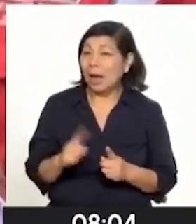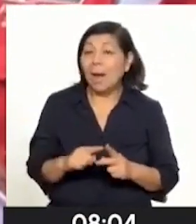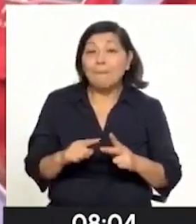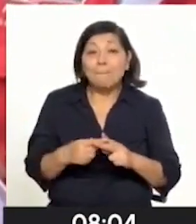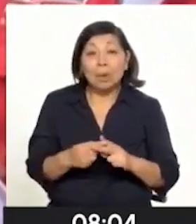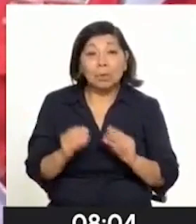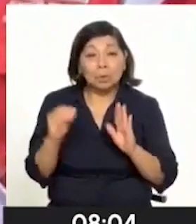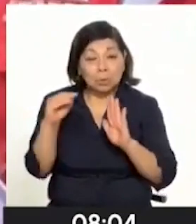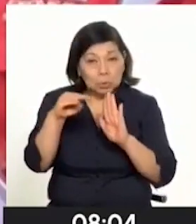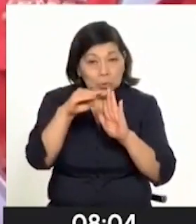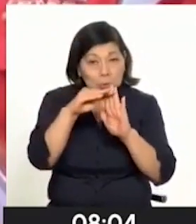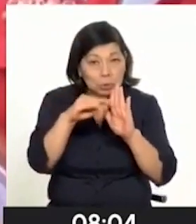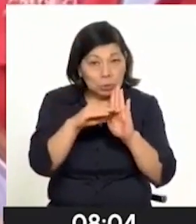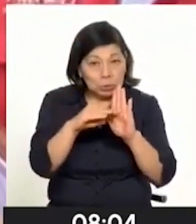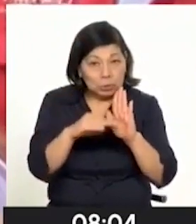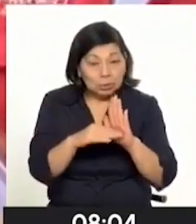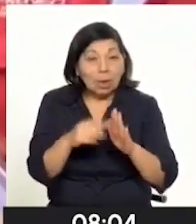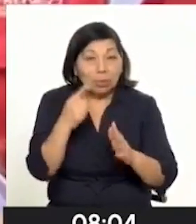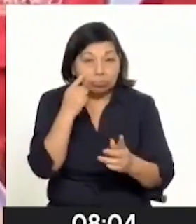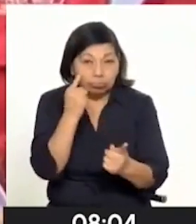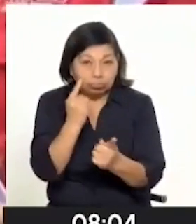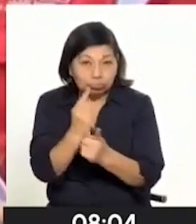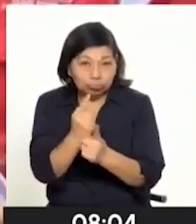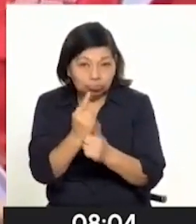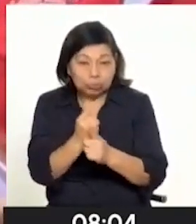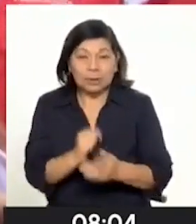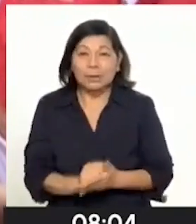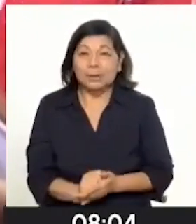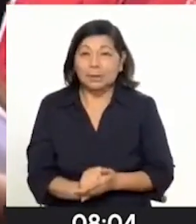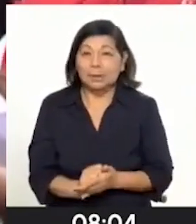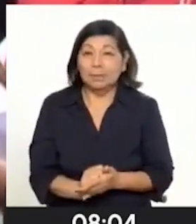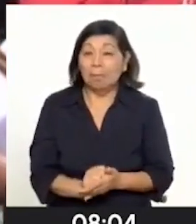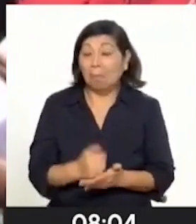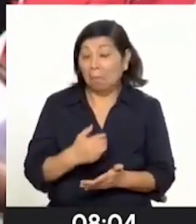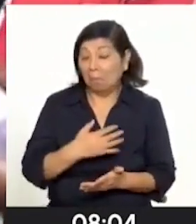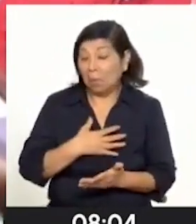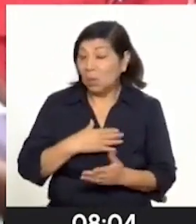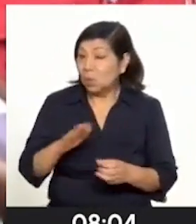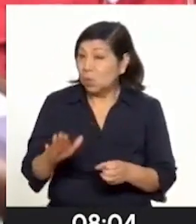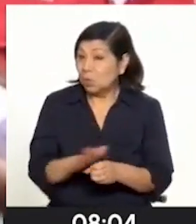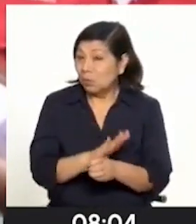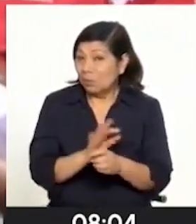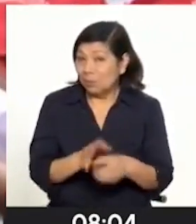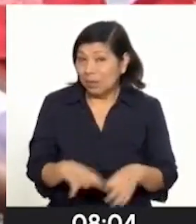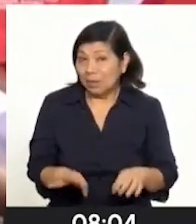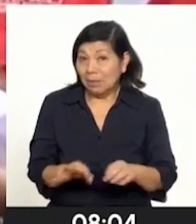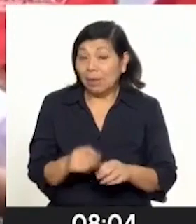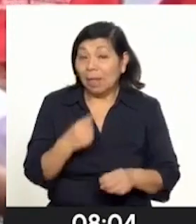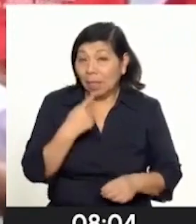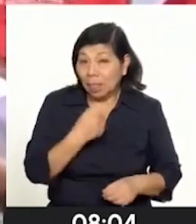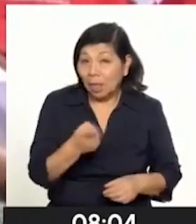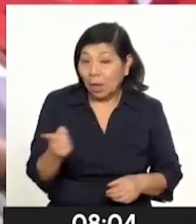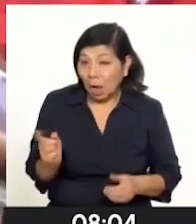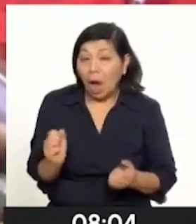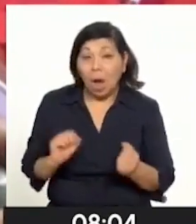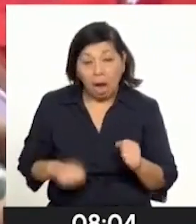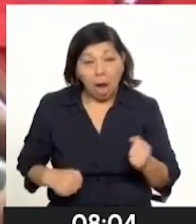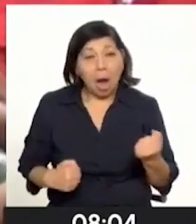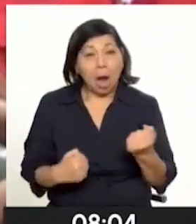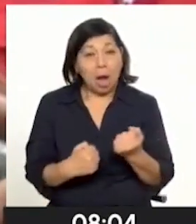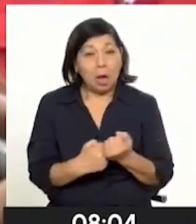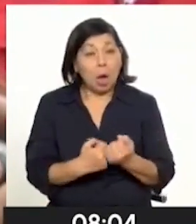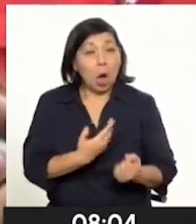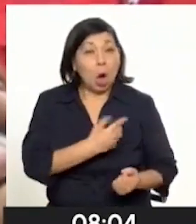a cumplir y a reconocer, ¿no? Y a mí me parece esto sumamente importante, y yo le pido a los medios también que nos ayuden, es que